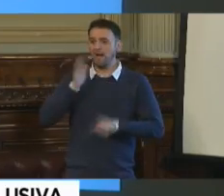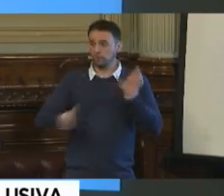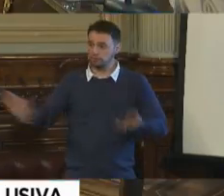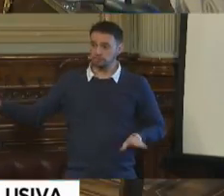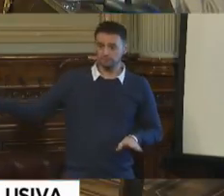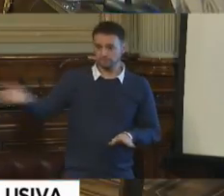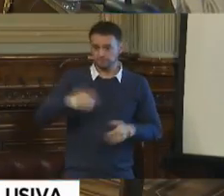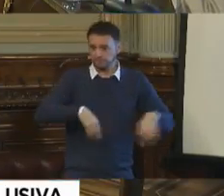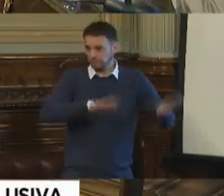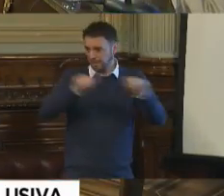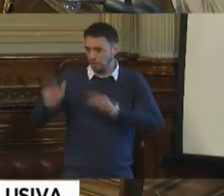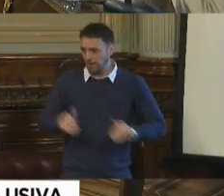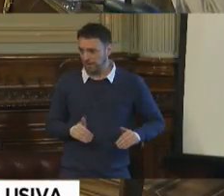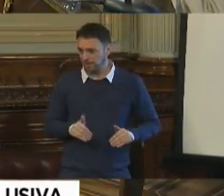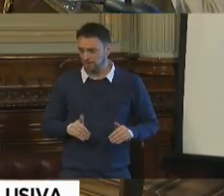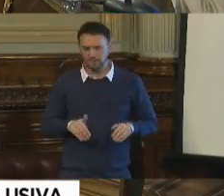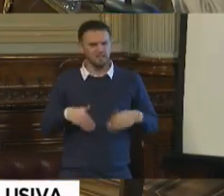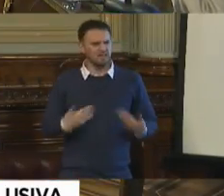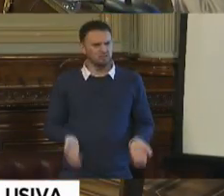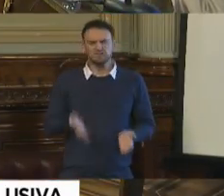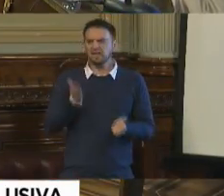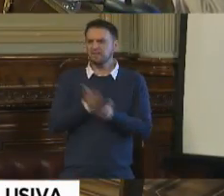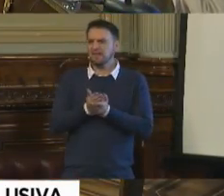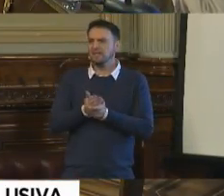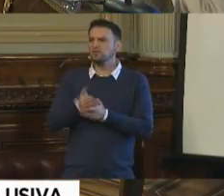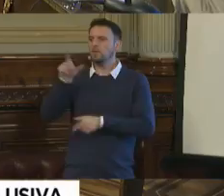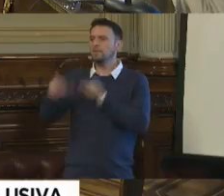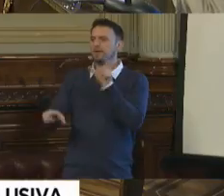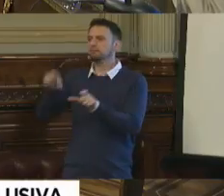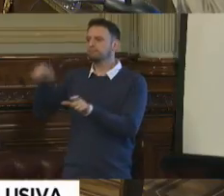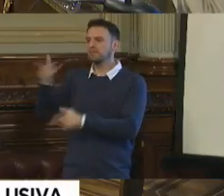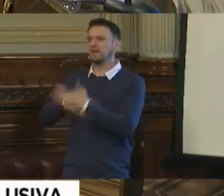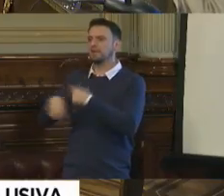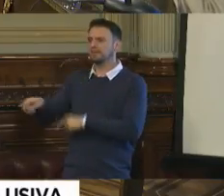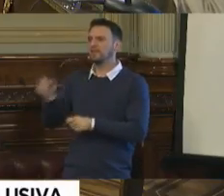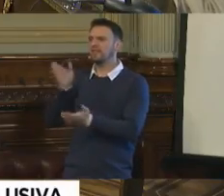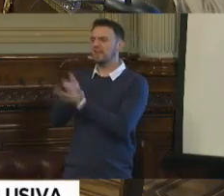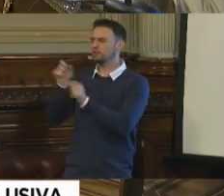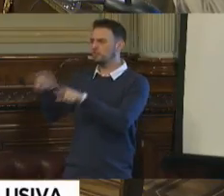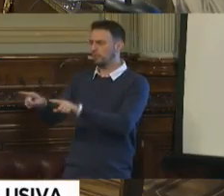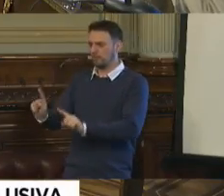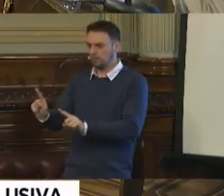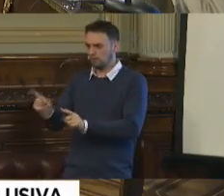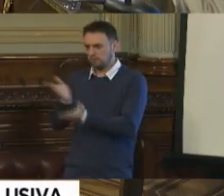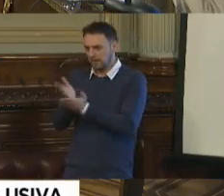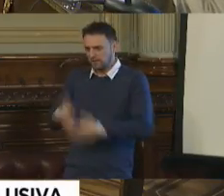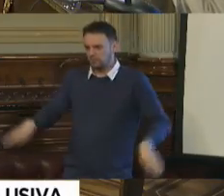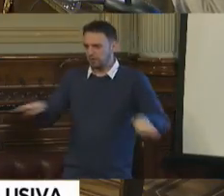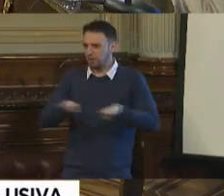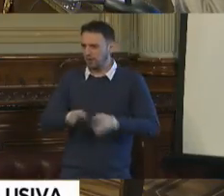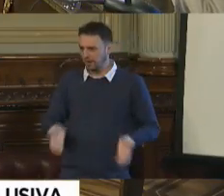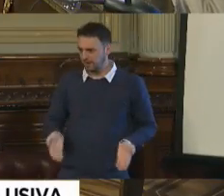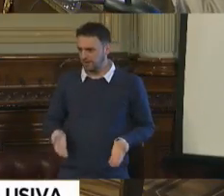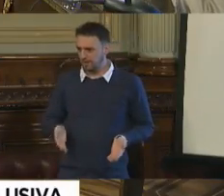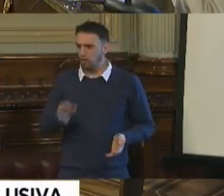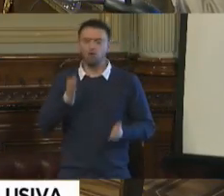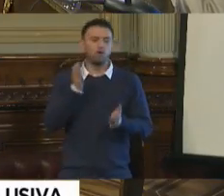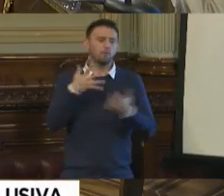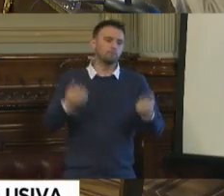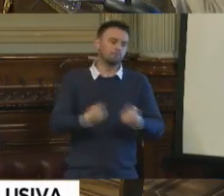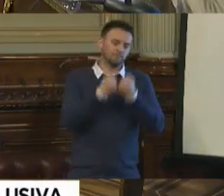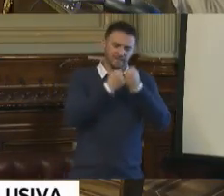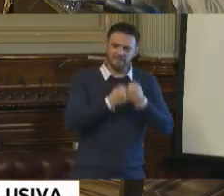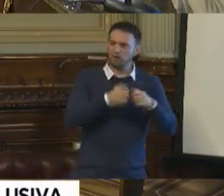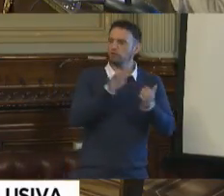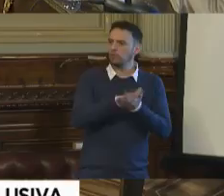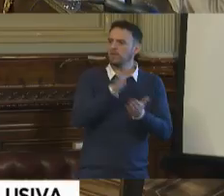especial vulneración y tal como acudido también con la declaración de los derechos del niño o recientemente con los tratados sobre derechos de